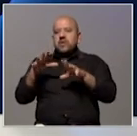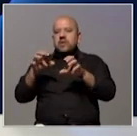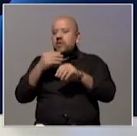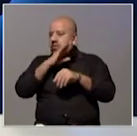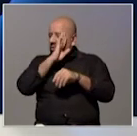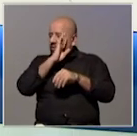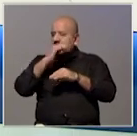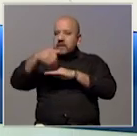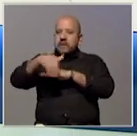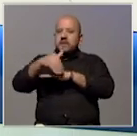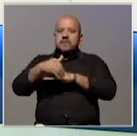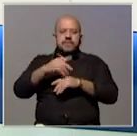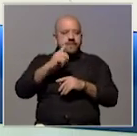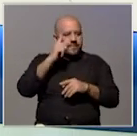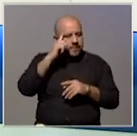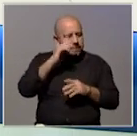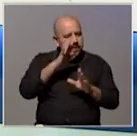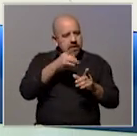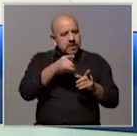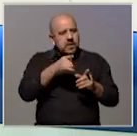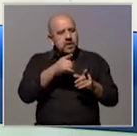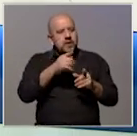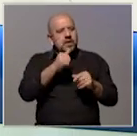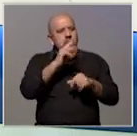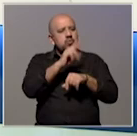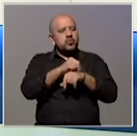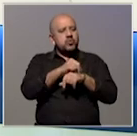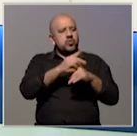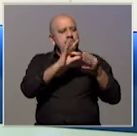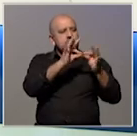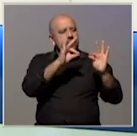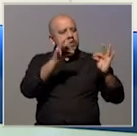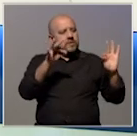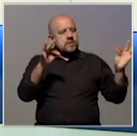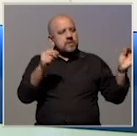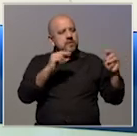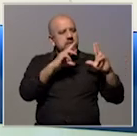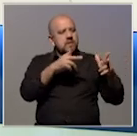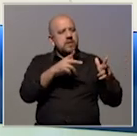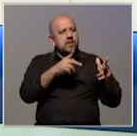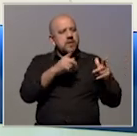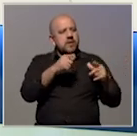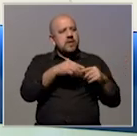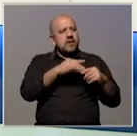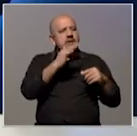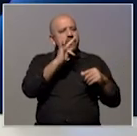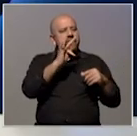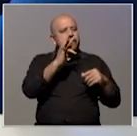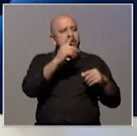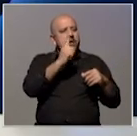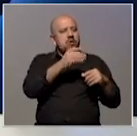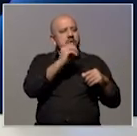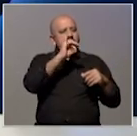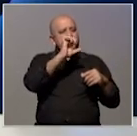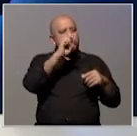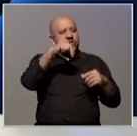si no me equivoco esa expresión en su momento la usó y generó controversia y posteriores aclaraciones habían a goyeneche que ocupa un